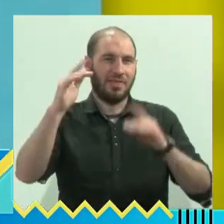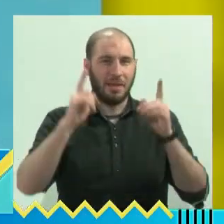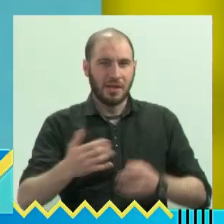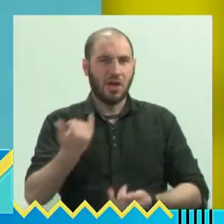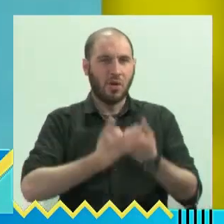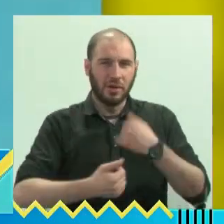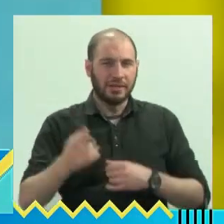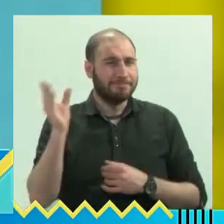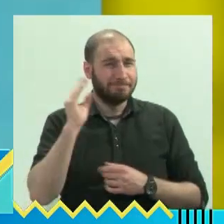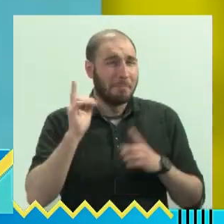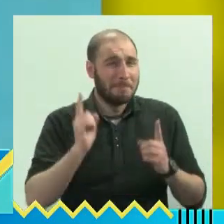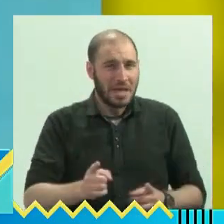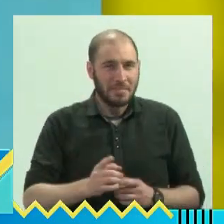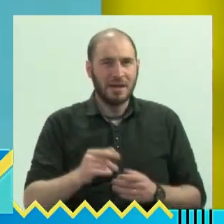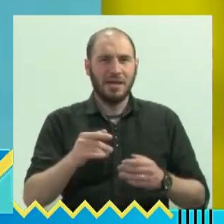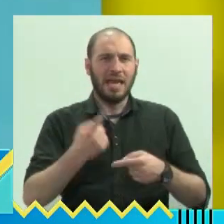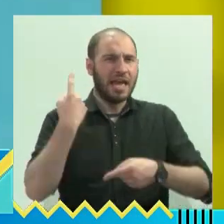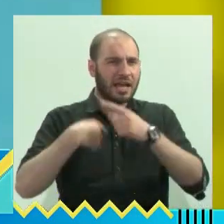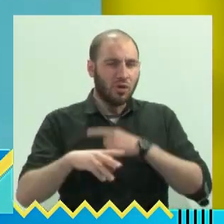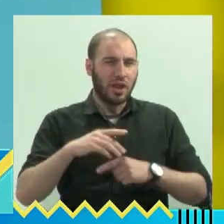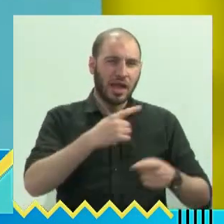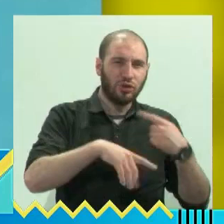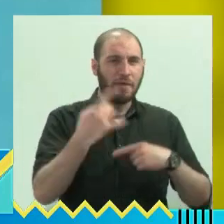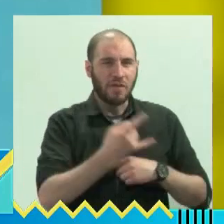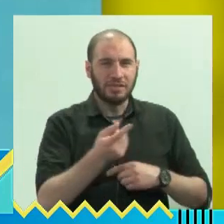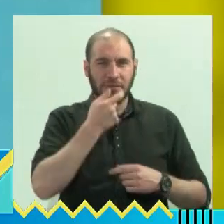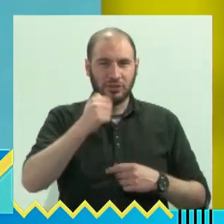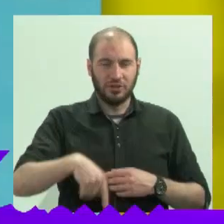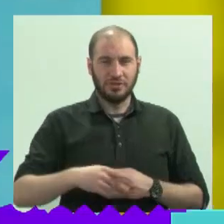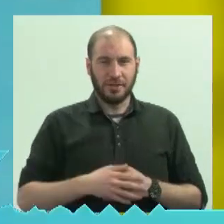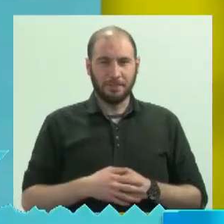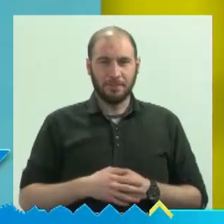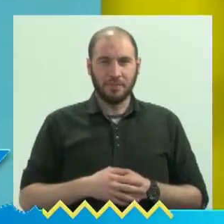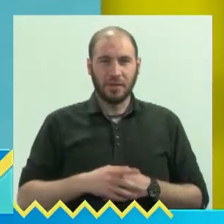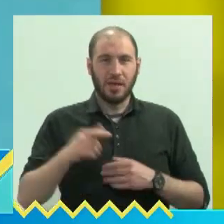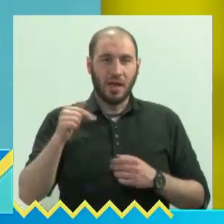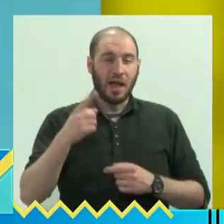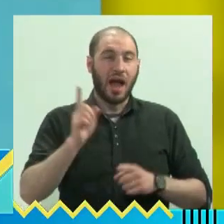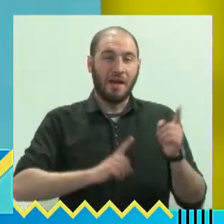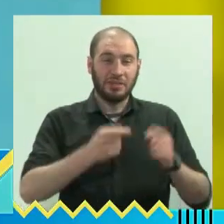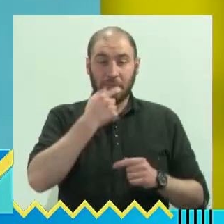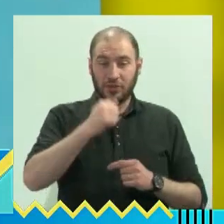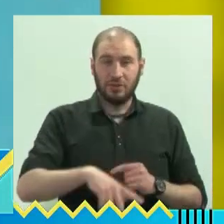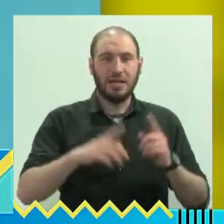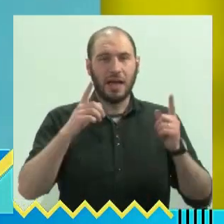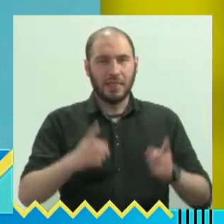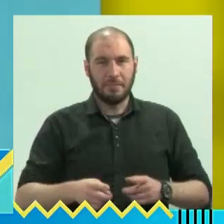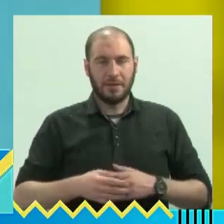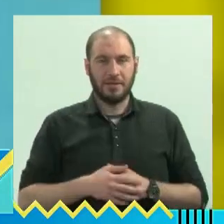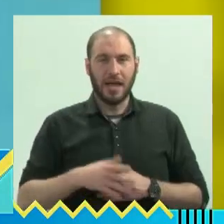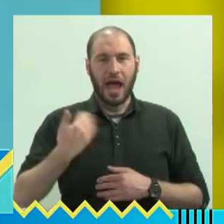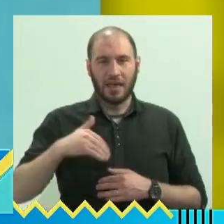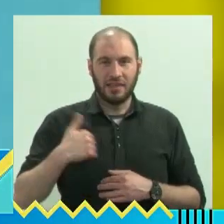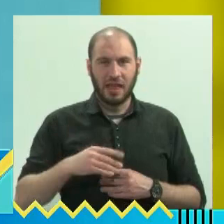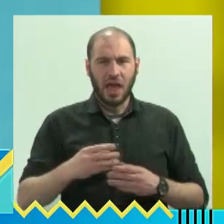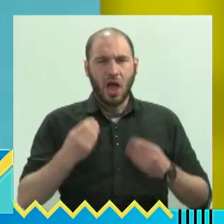las seguimos escuchando. Leyendas y mitos de la provincia de Mendoza, y no siempre solamente de la provincia de Mendoza, sino también de